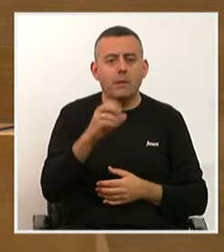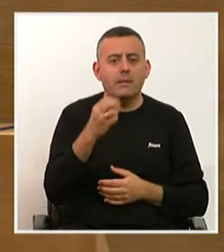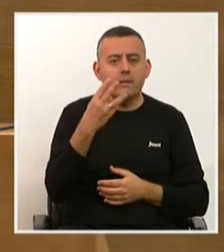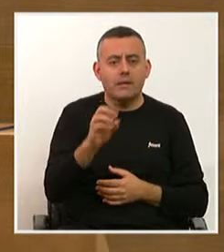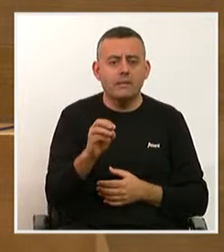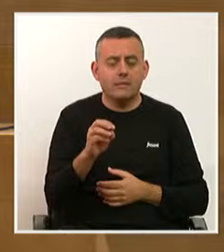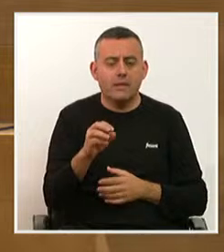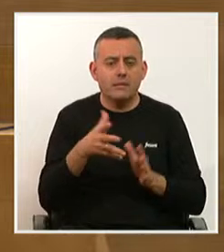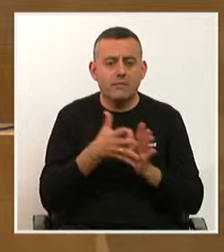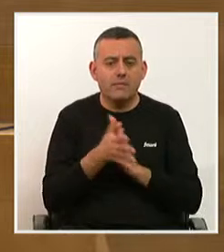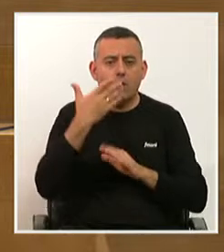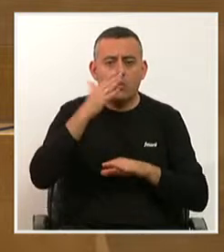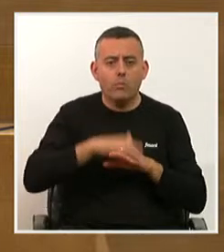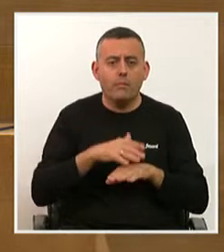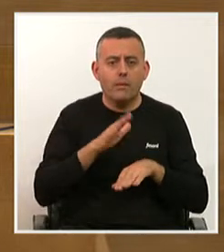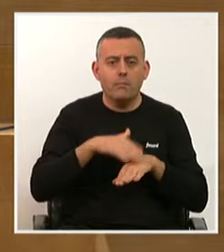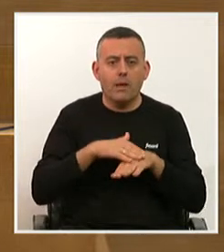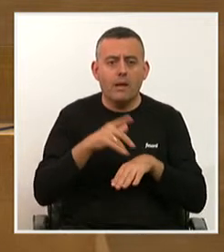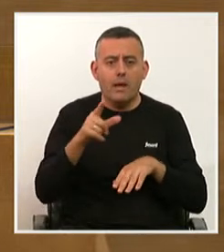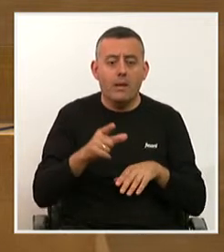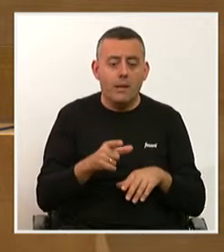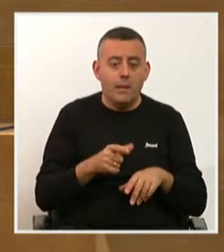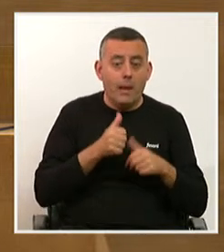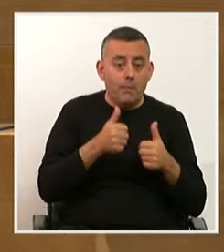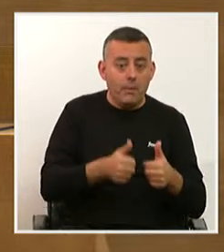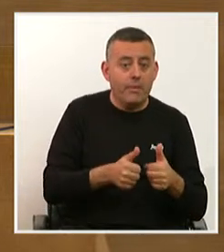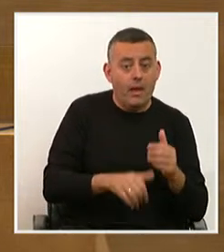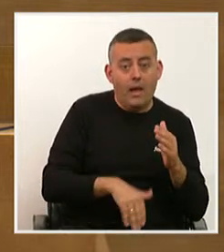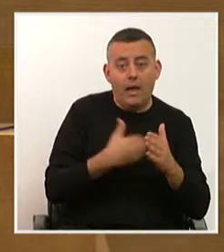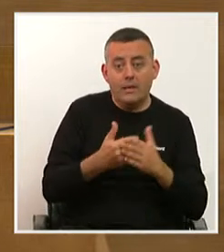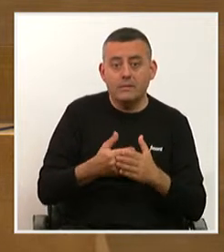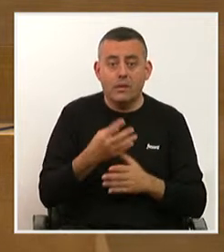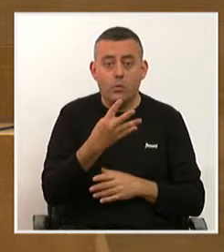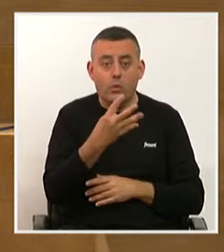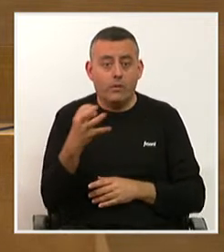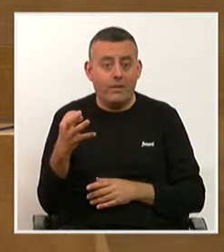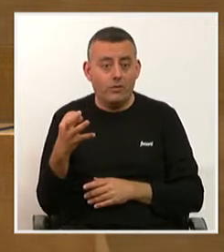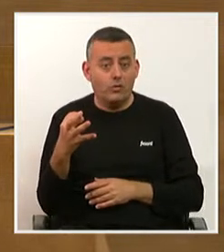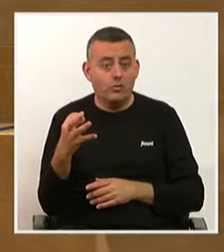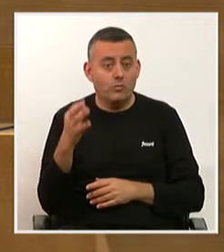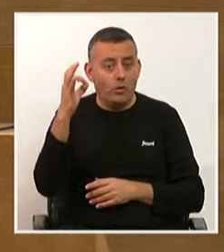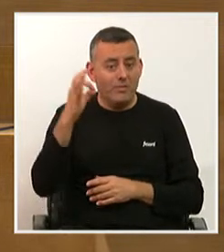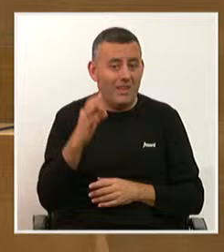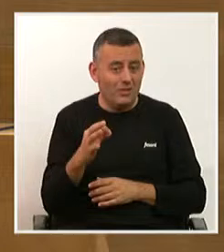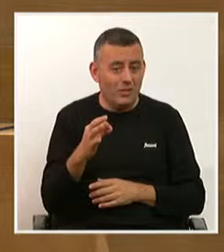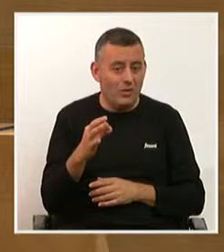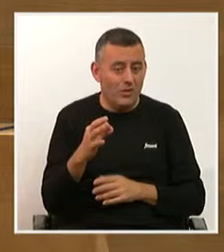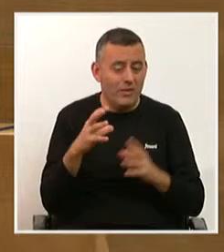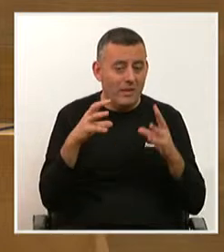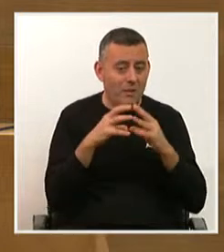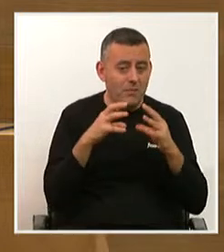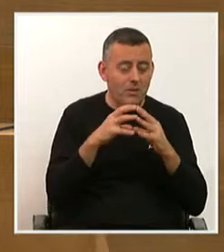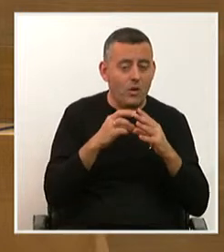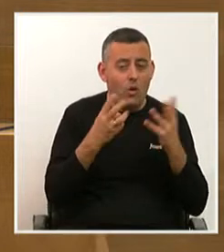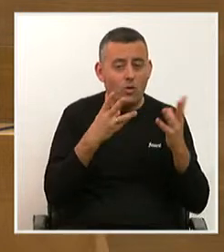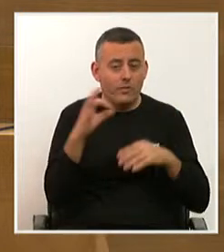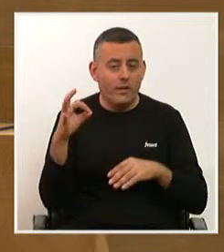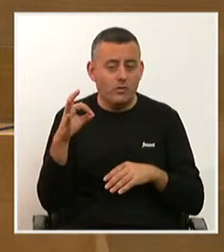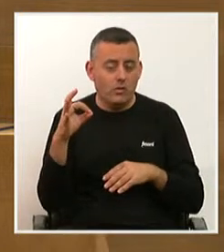de queef arri en de y del en el